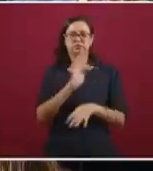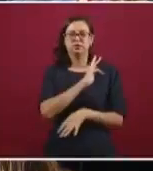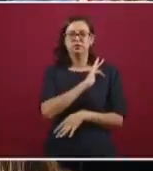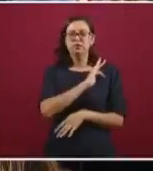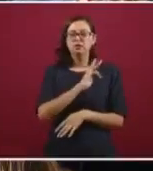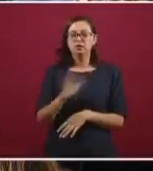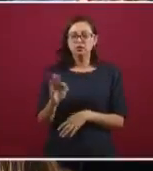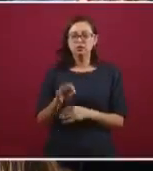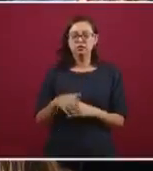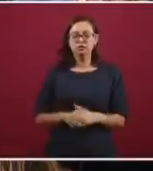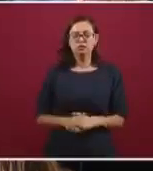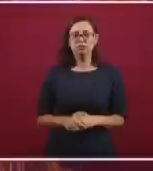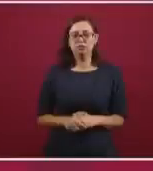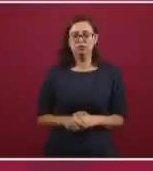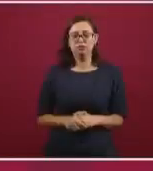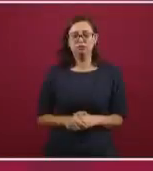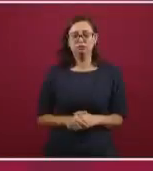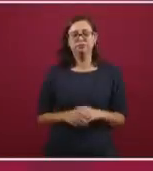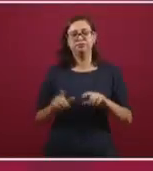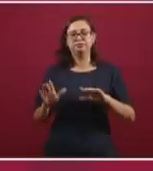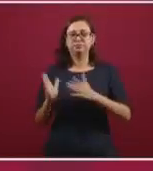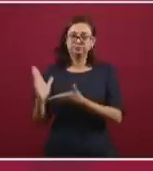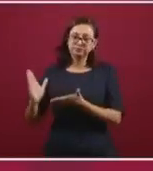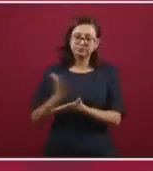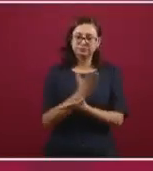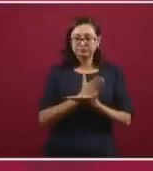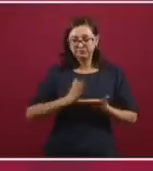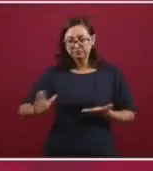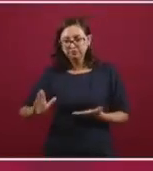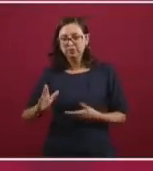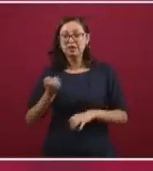los policías estatales,